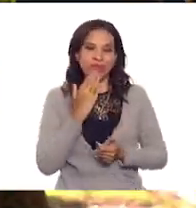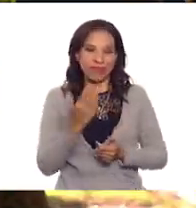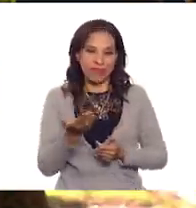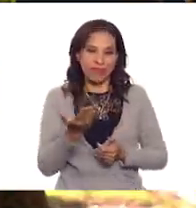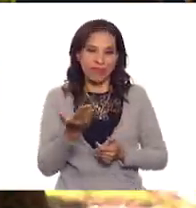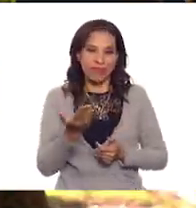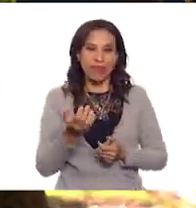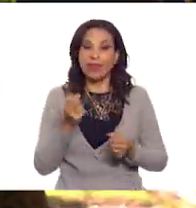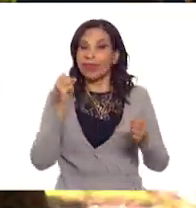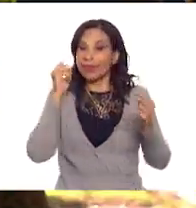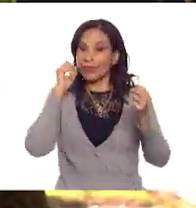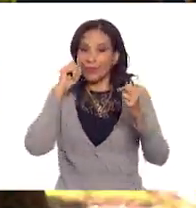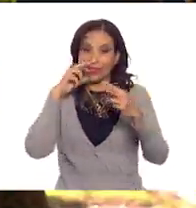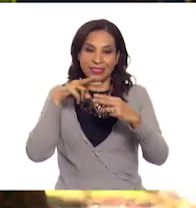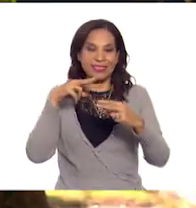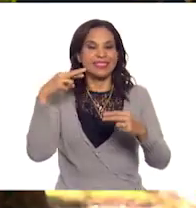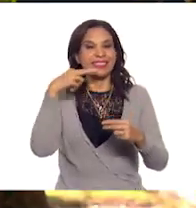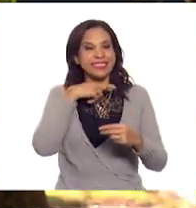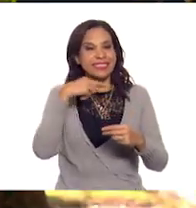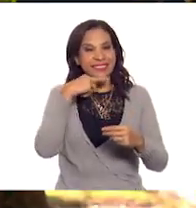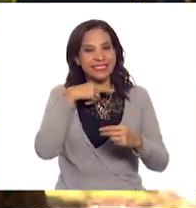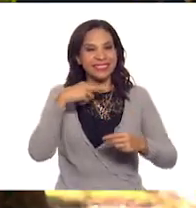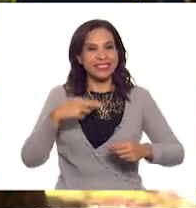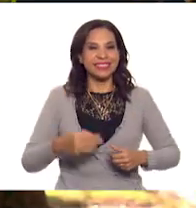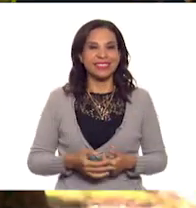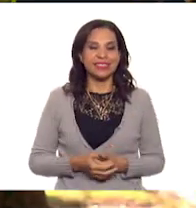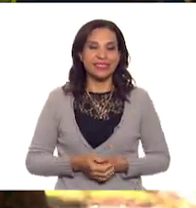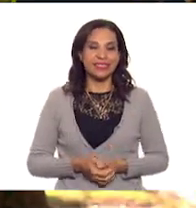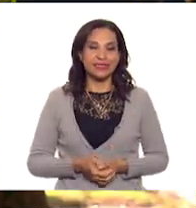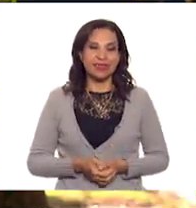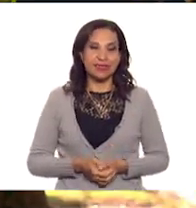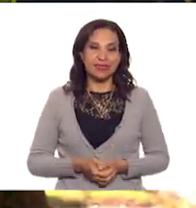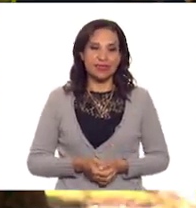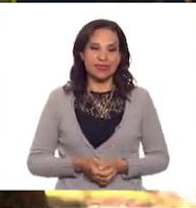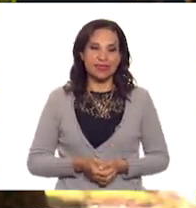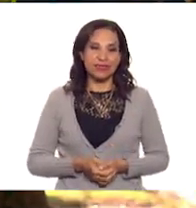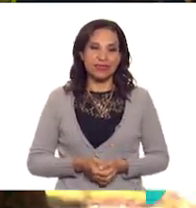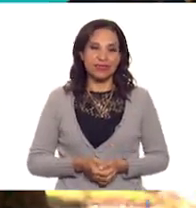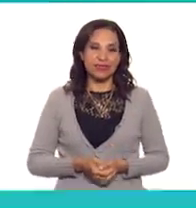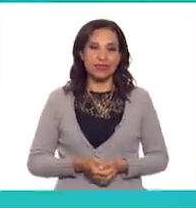¡Muy bien! ¡Nos vemos pronto!